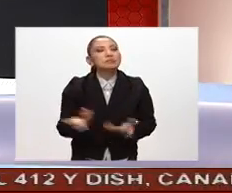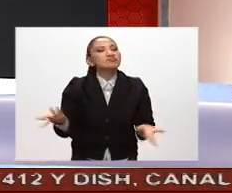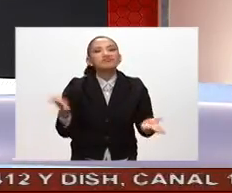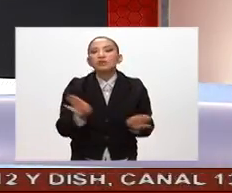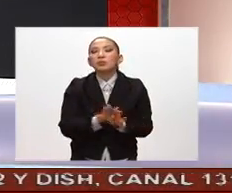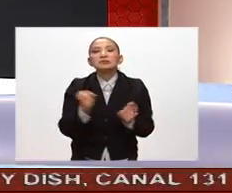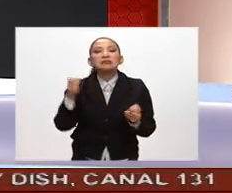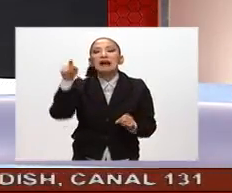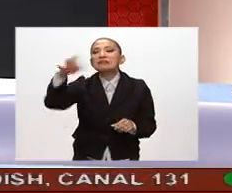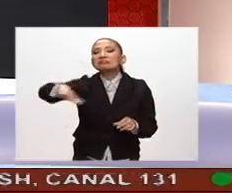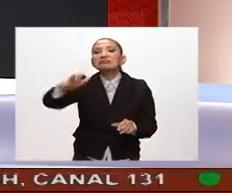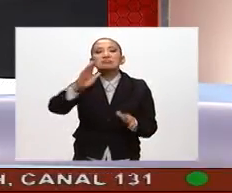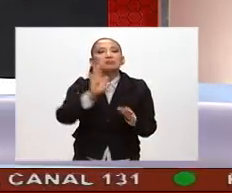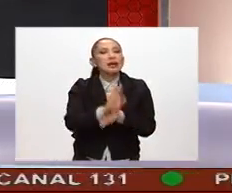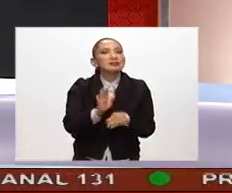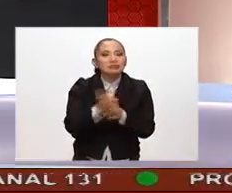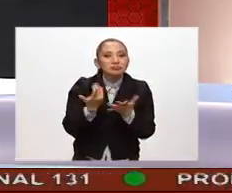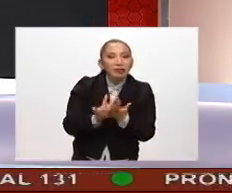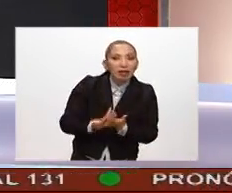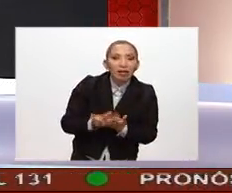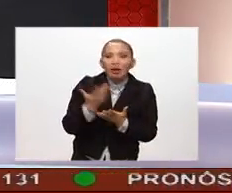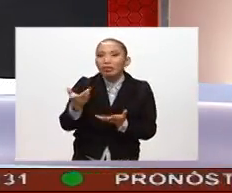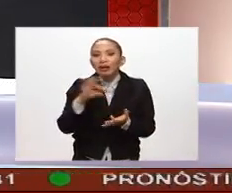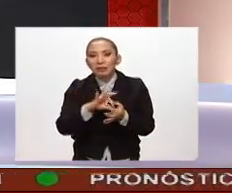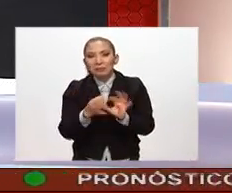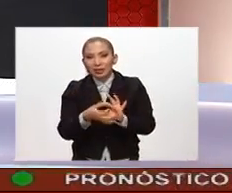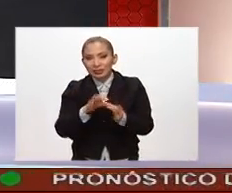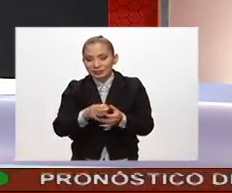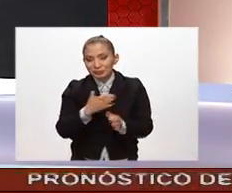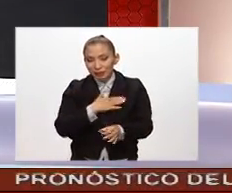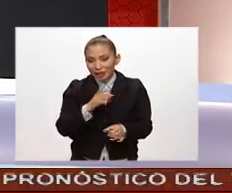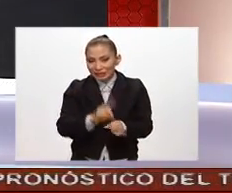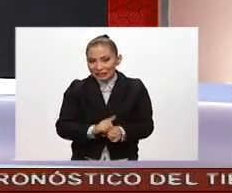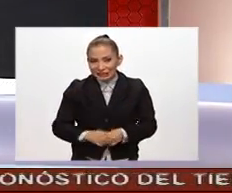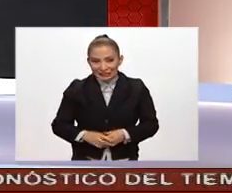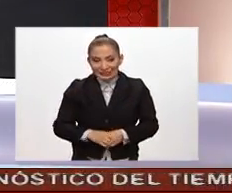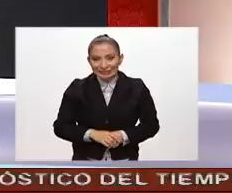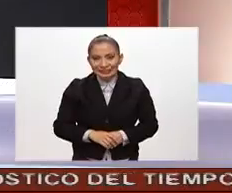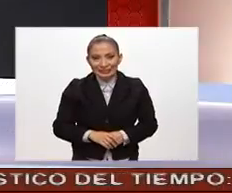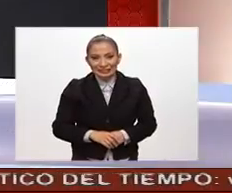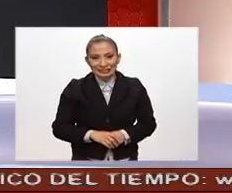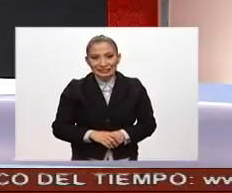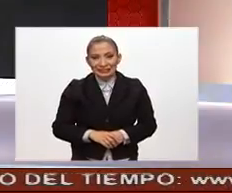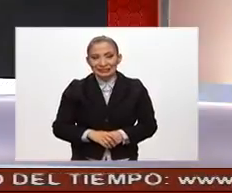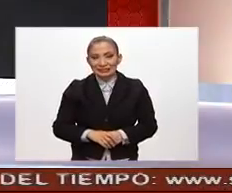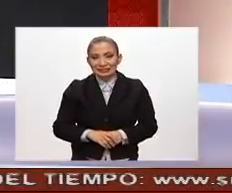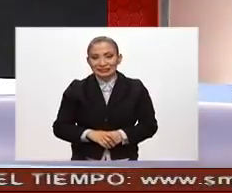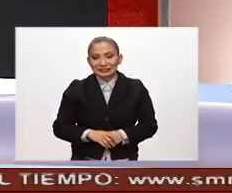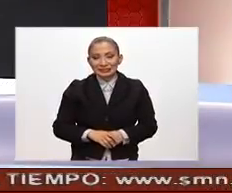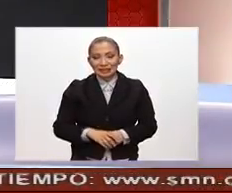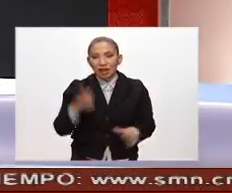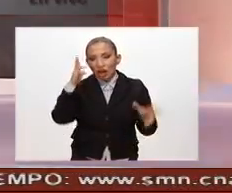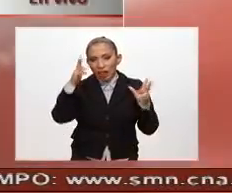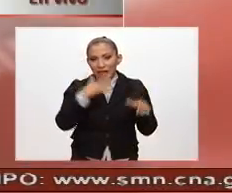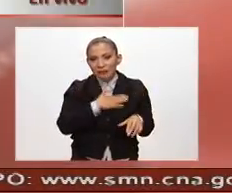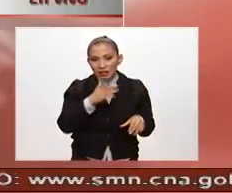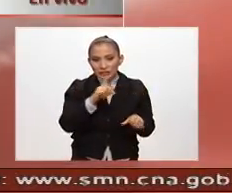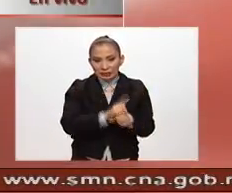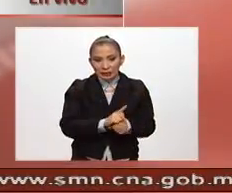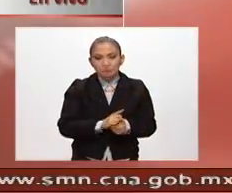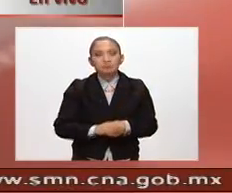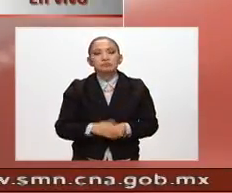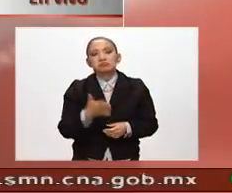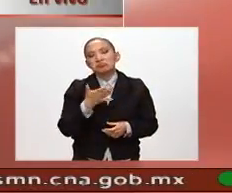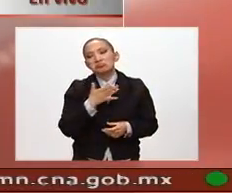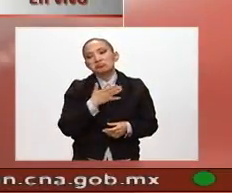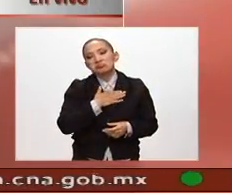cómo está Brasil esperando estas Olimpiadas. Muy buenos días desde aquí. ¿Qué tal? Buenos días.